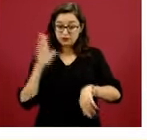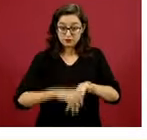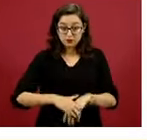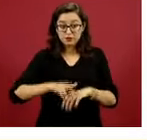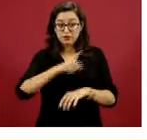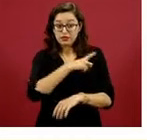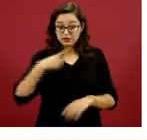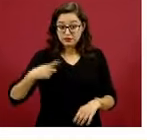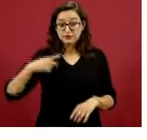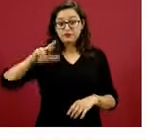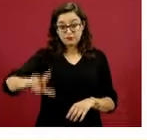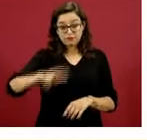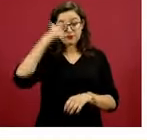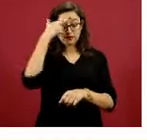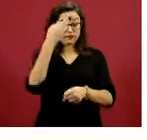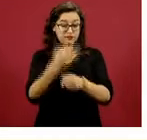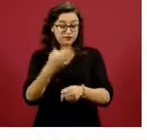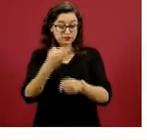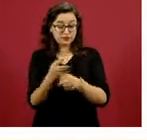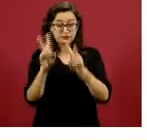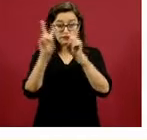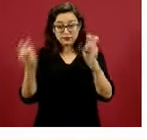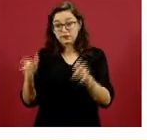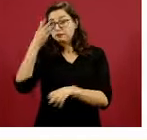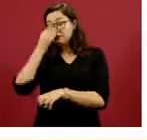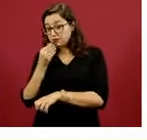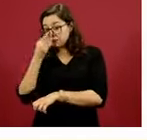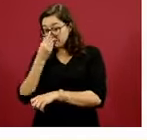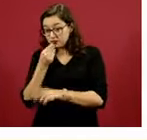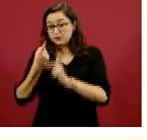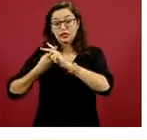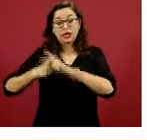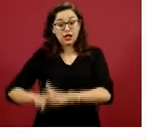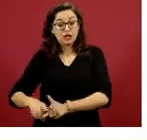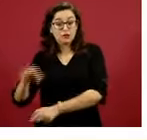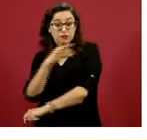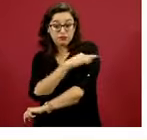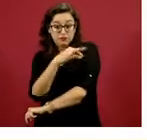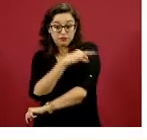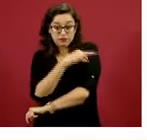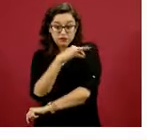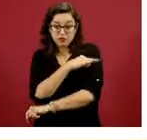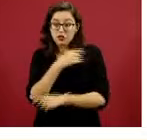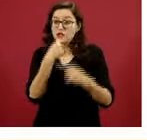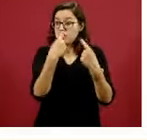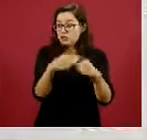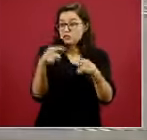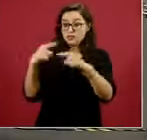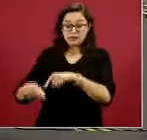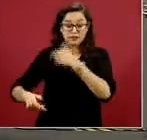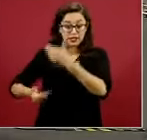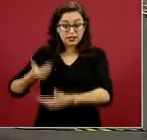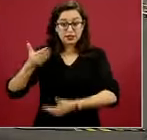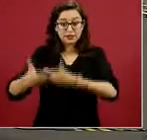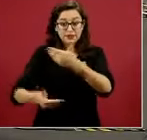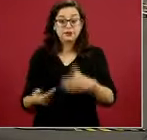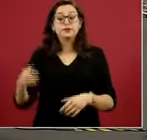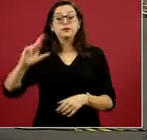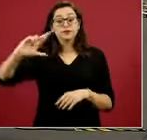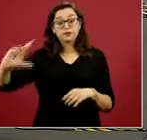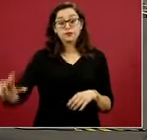en la época de vacunación de influenza. Ayer el doctor López-Gatell presentó los avances de los diferentes grupos, pero recordarles